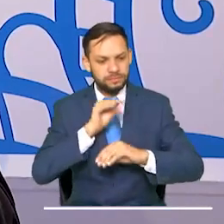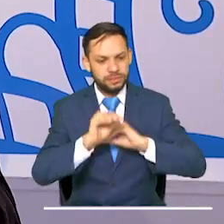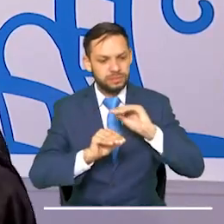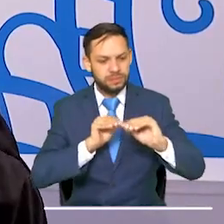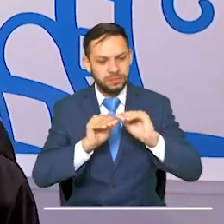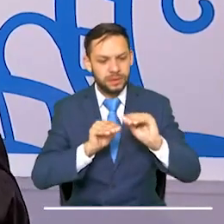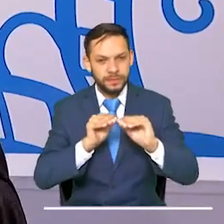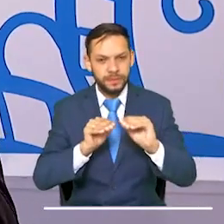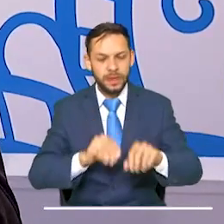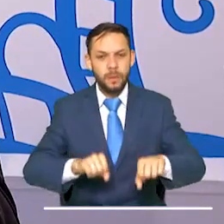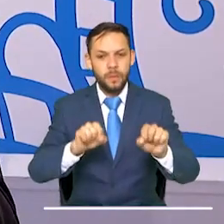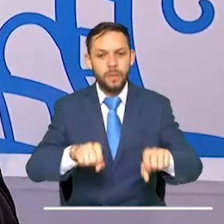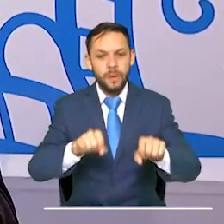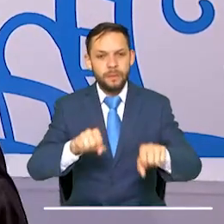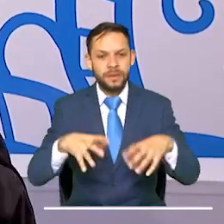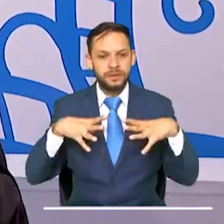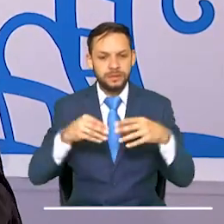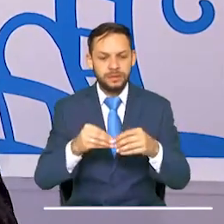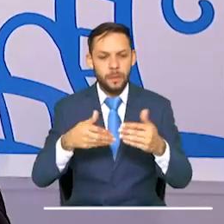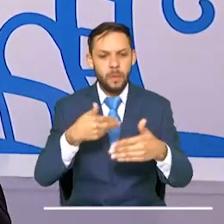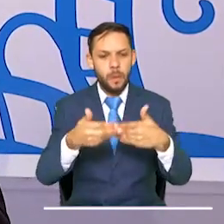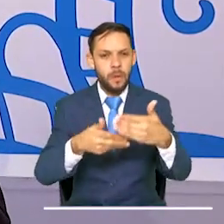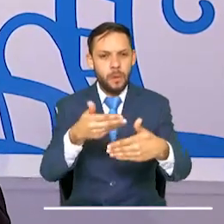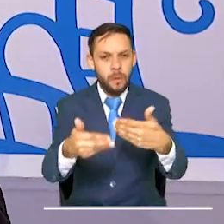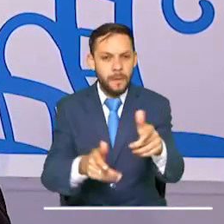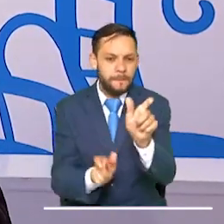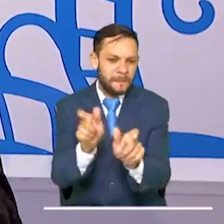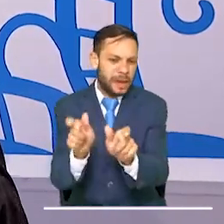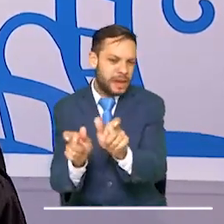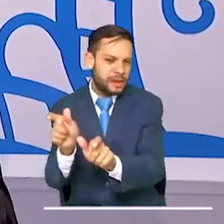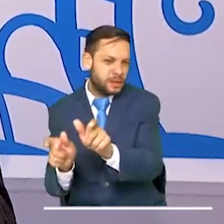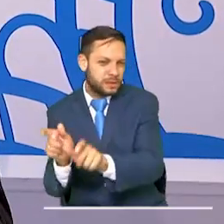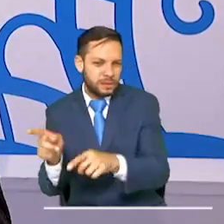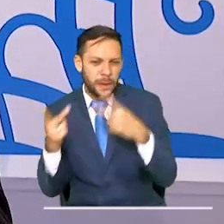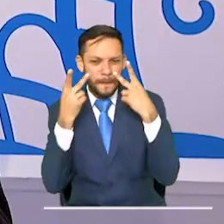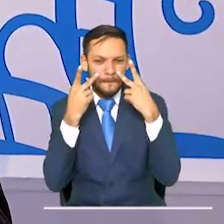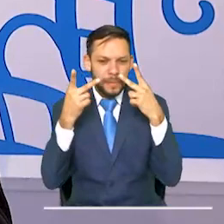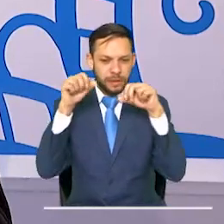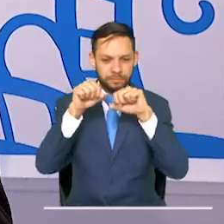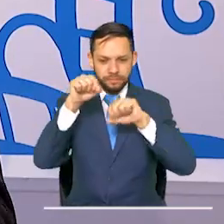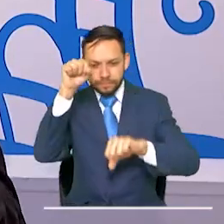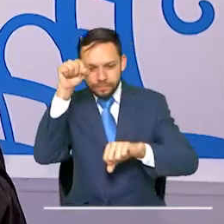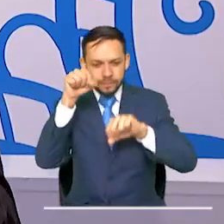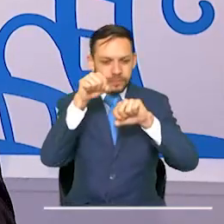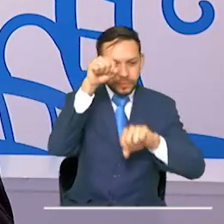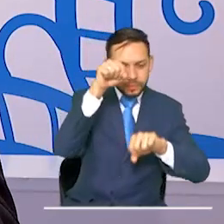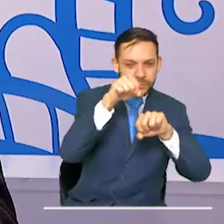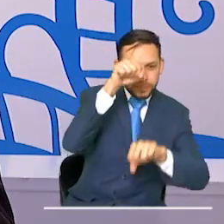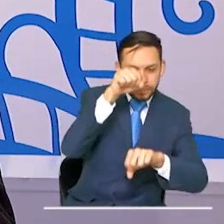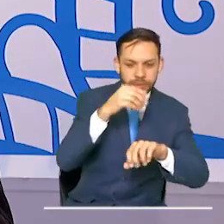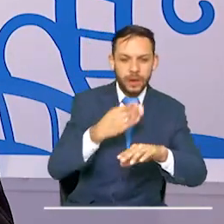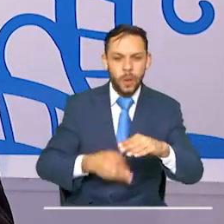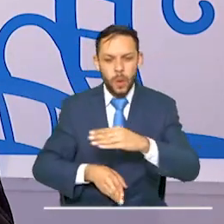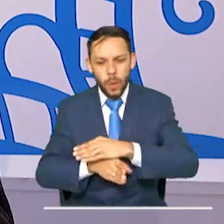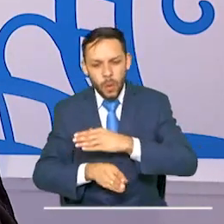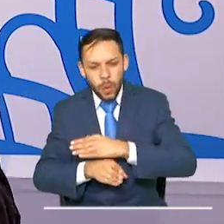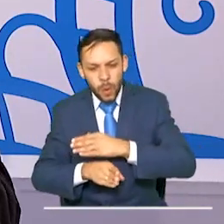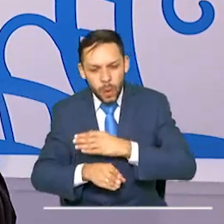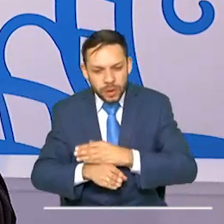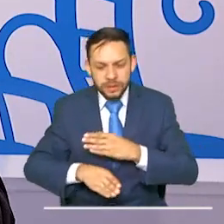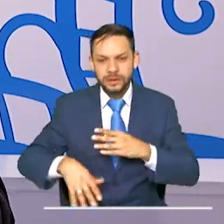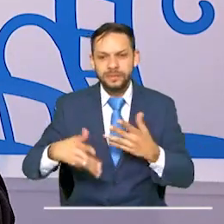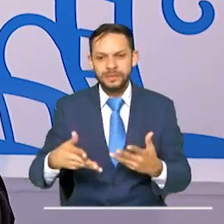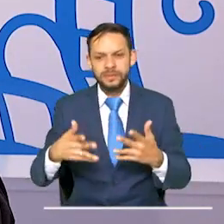pues cada vez hay personas que se abren a la mirada terapéutica de la misma, seguimos estando con muchos estigmas